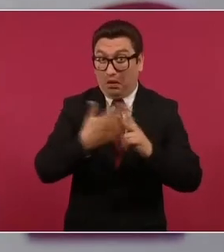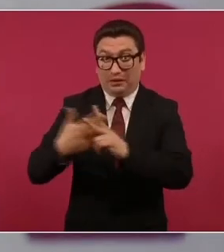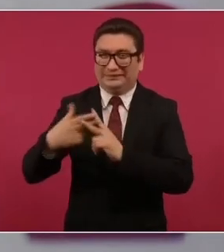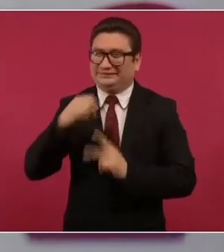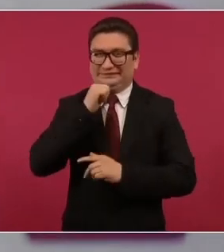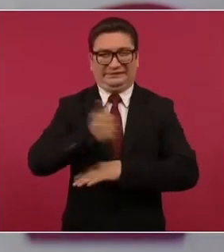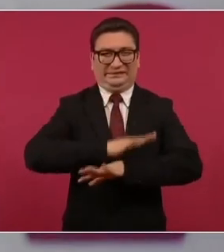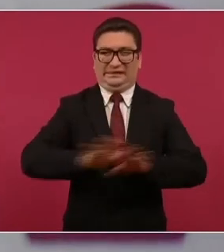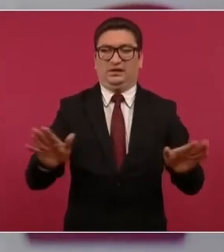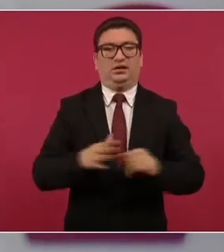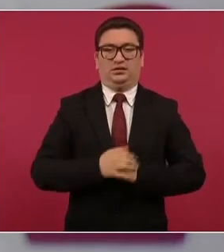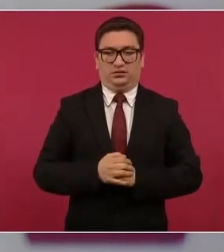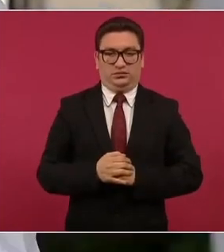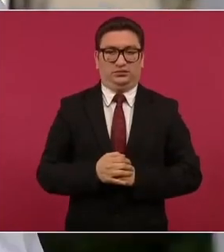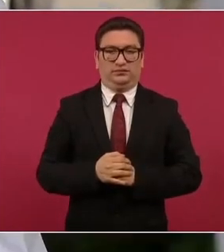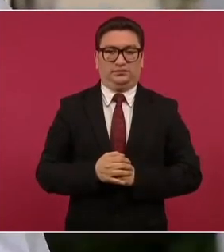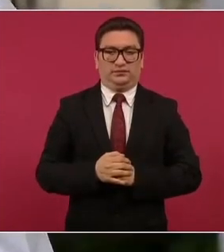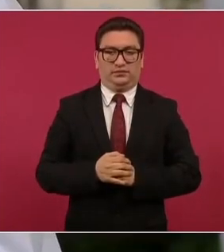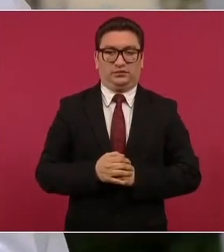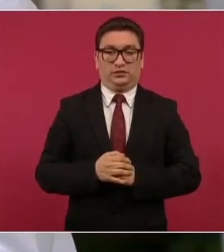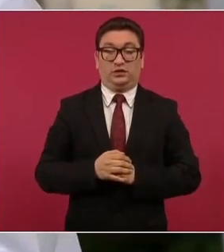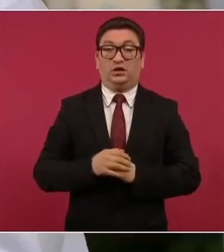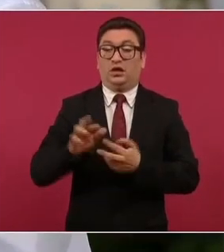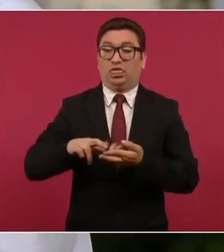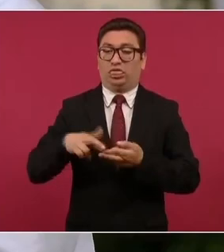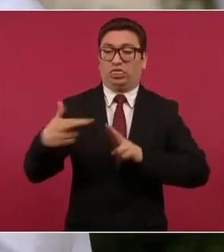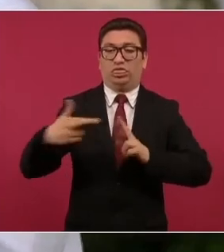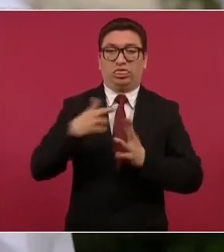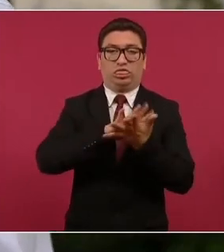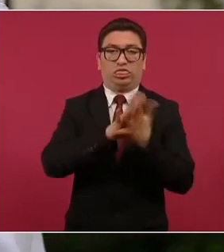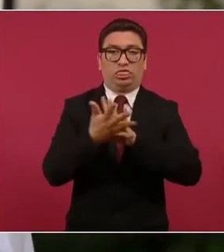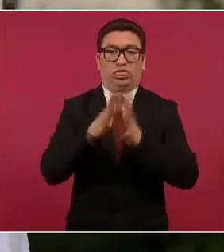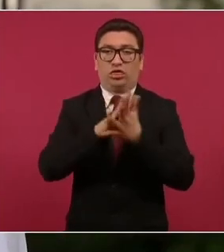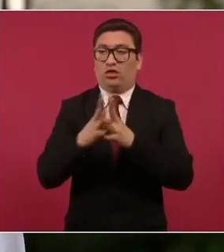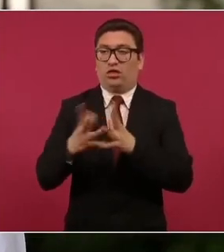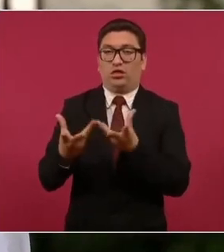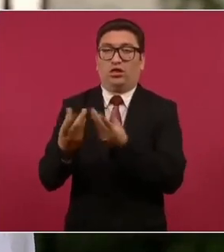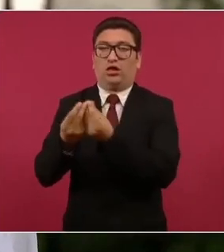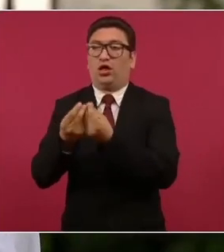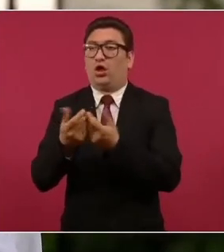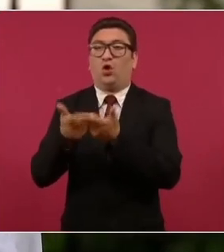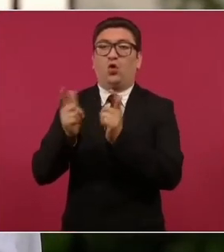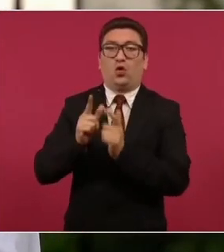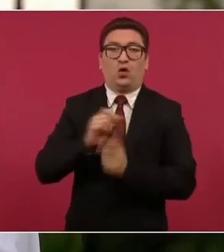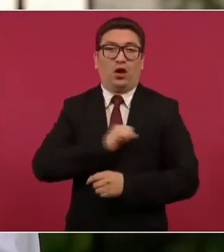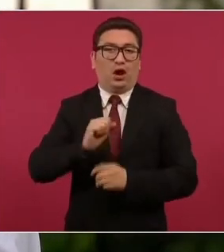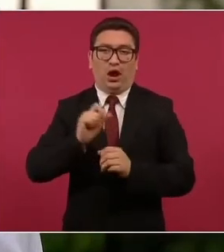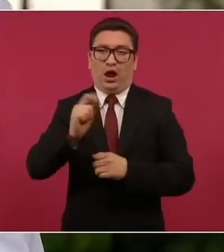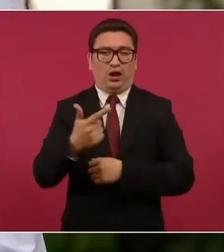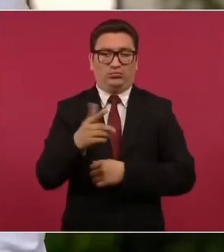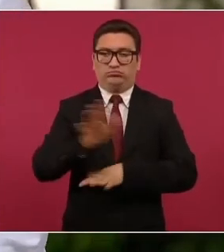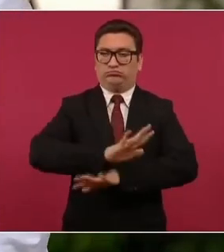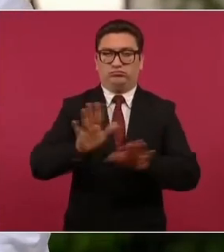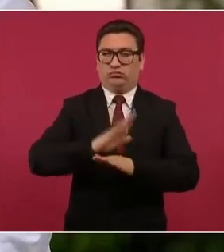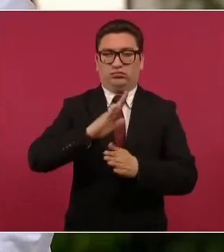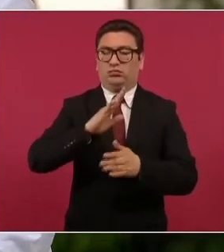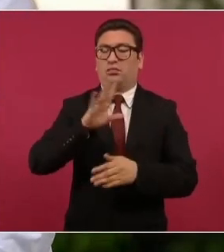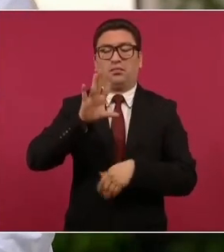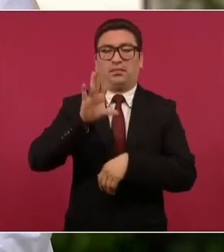No se admiten relaciones de complicidad con nadie. No